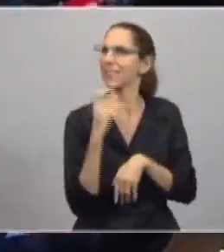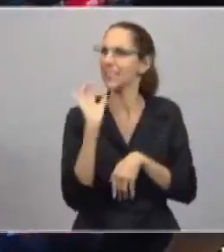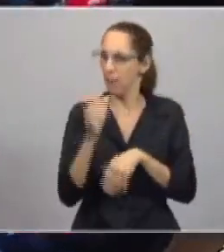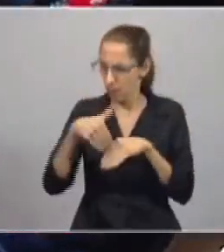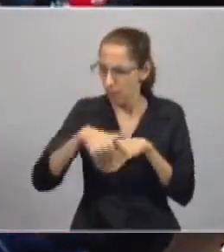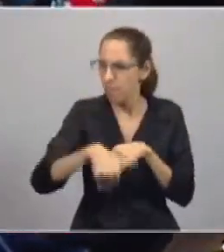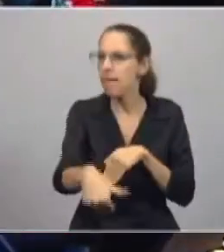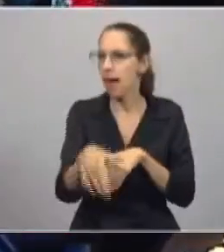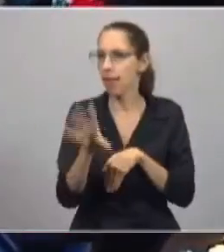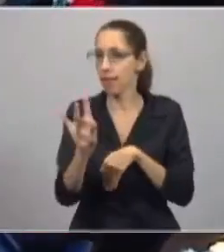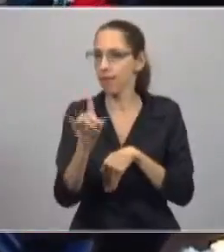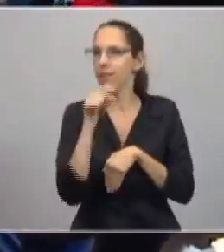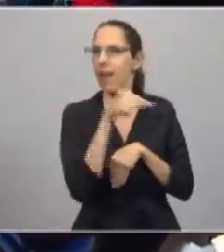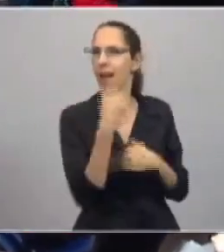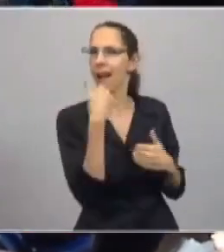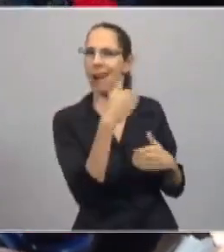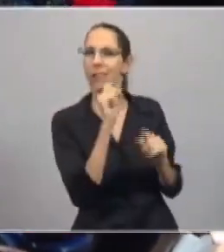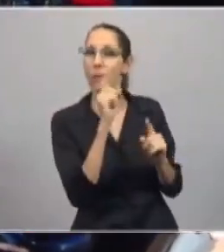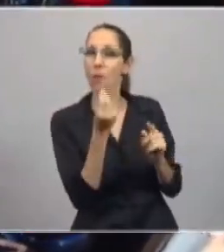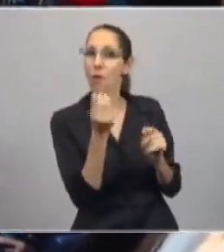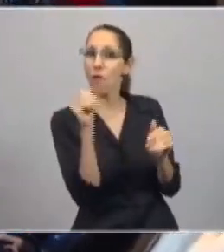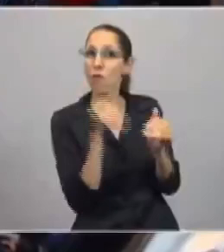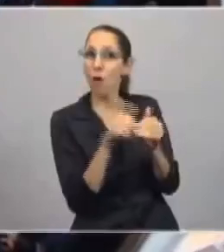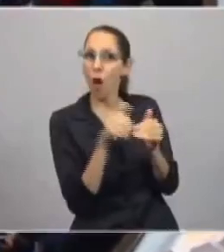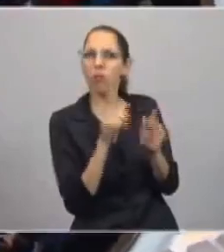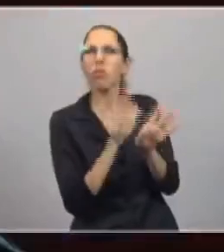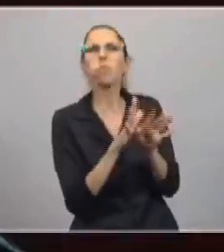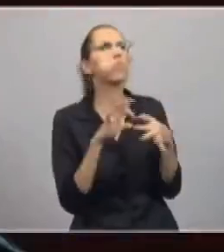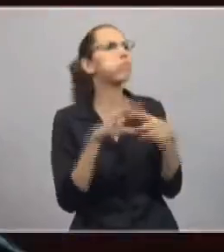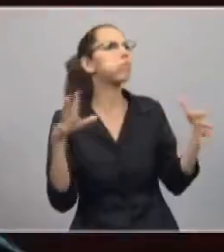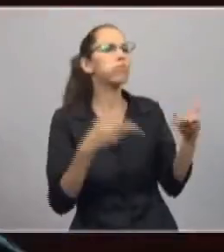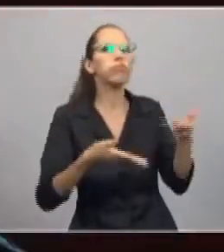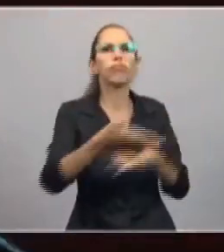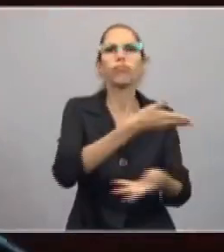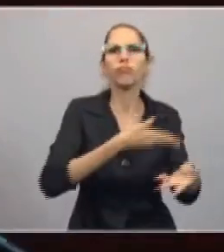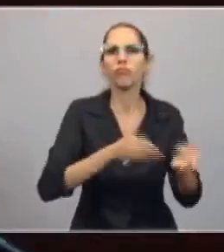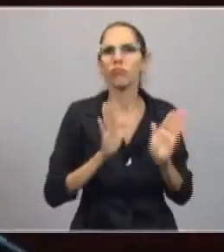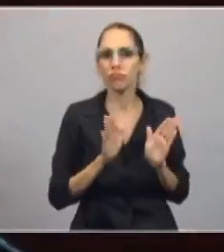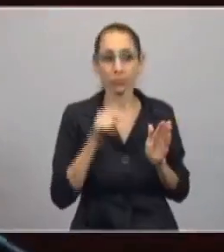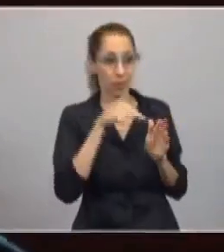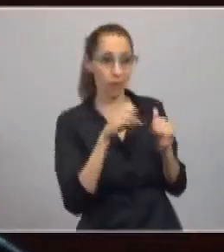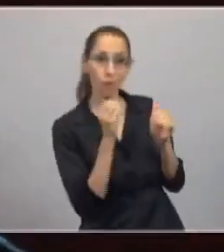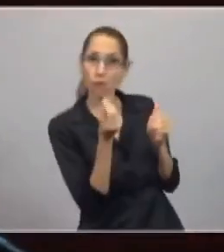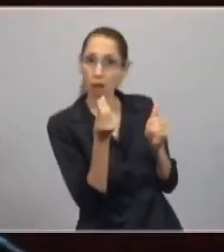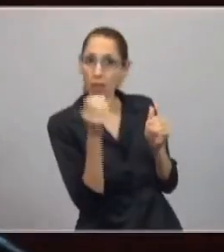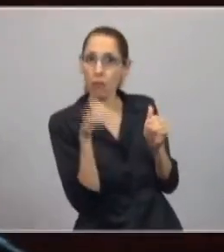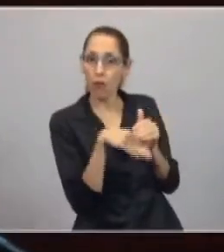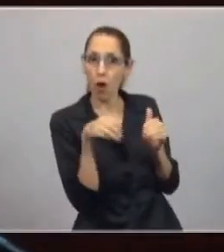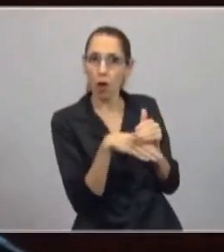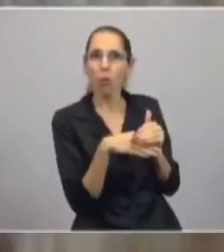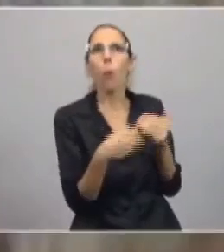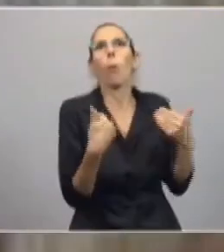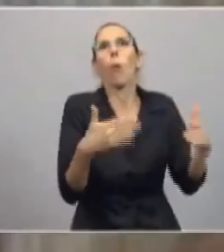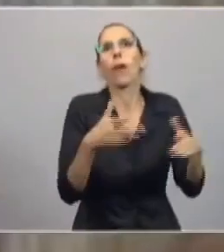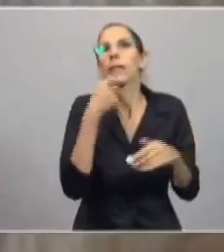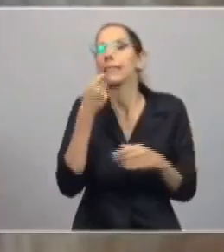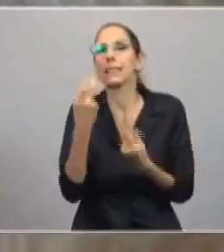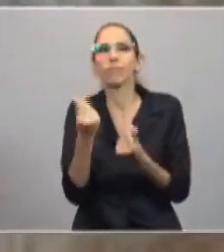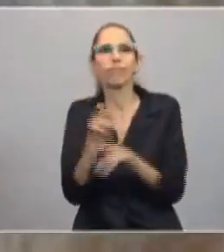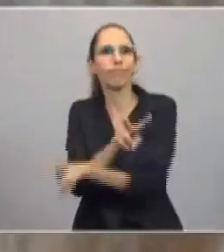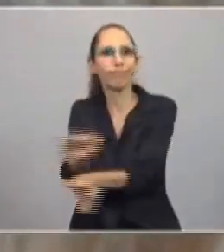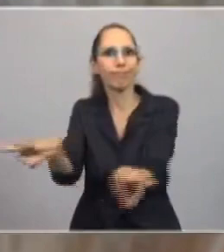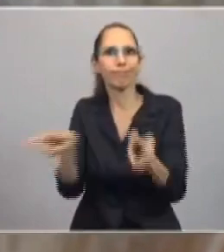atravesar, este fondo es de libre disponibilidad y puede compensar, al menos parcialmente, la caída de la